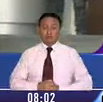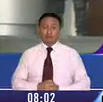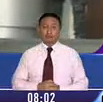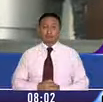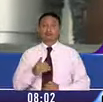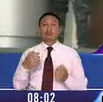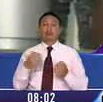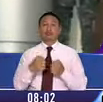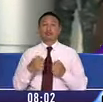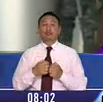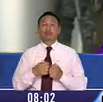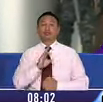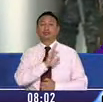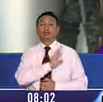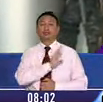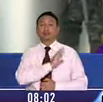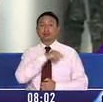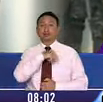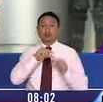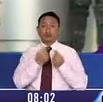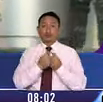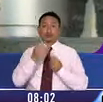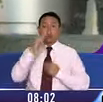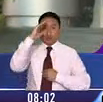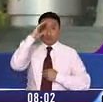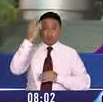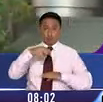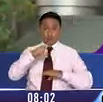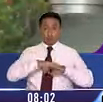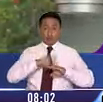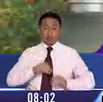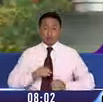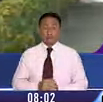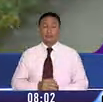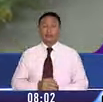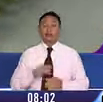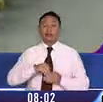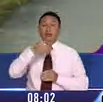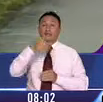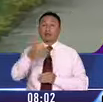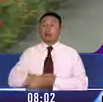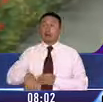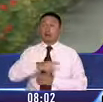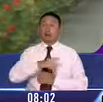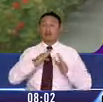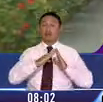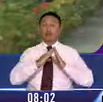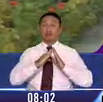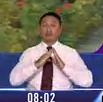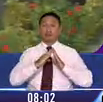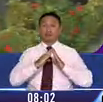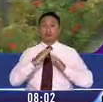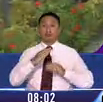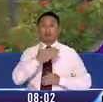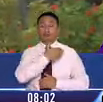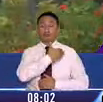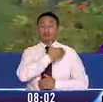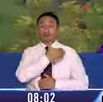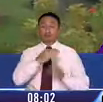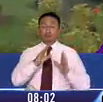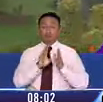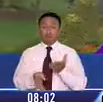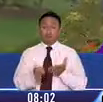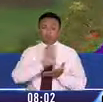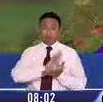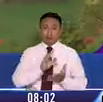equipos tácticos de la Policía Nacional, mientras que en el exterior del Palacio también está un fuerte piquete de